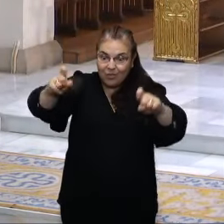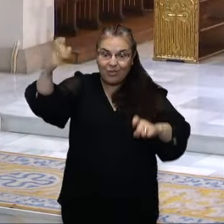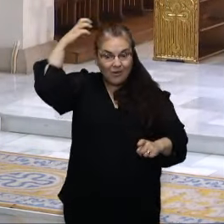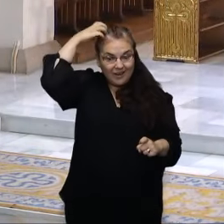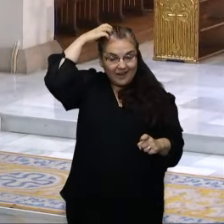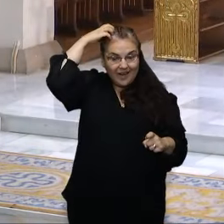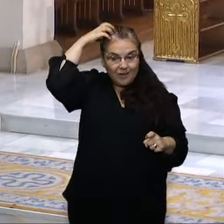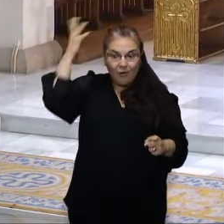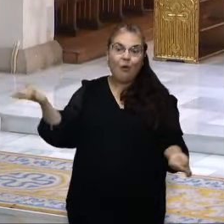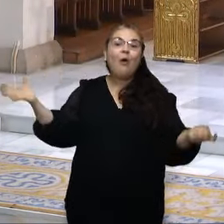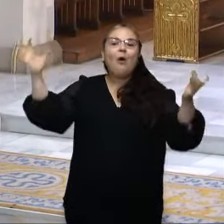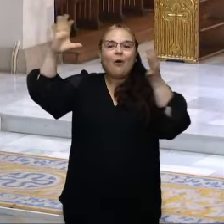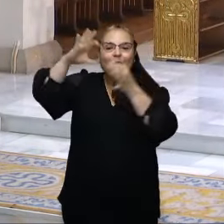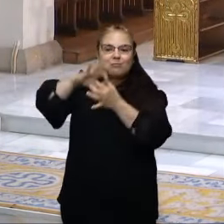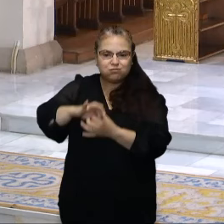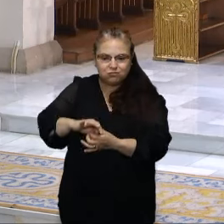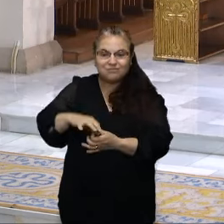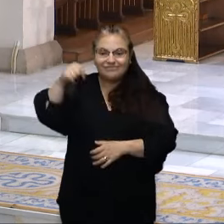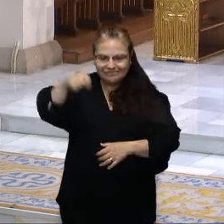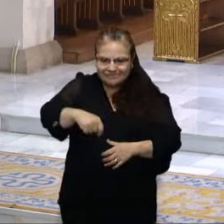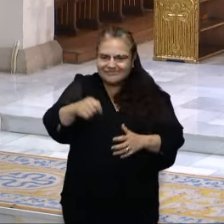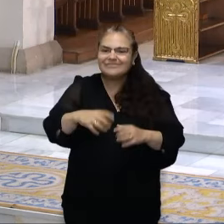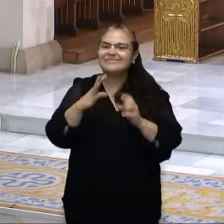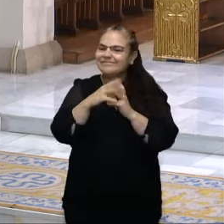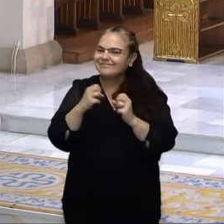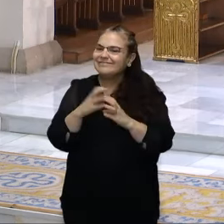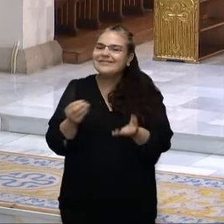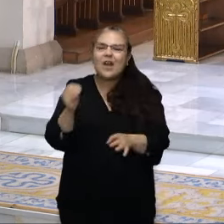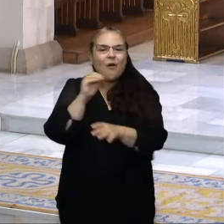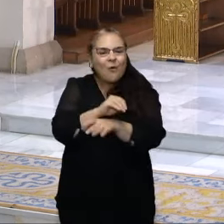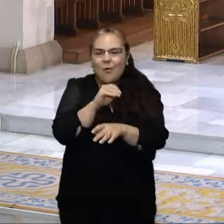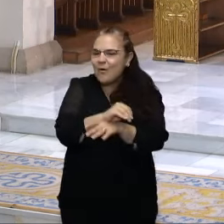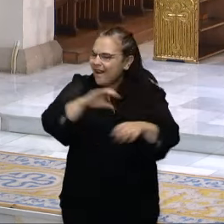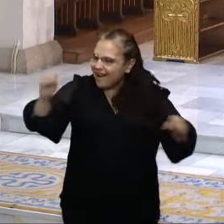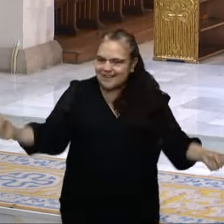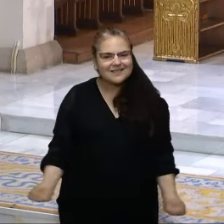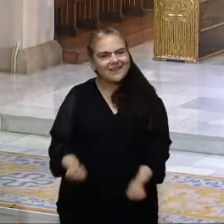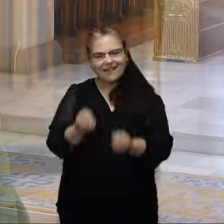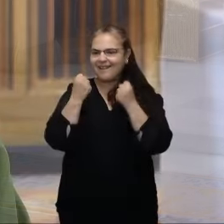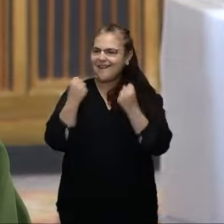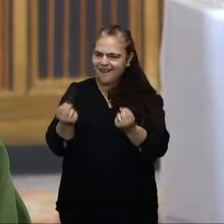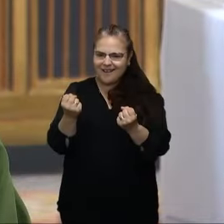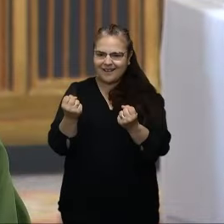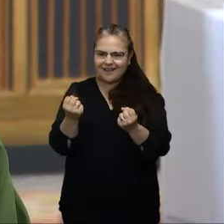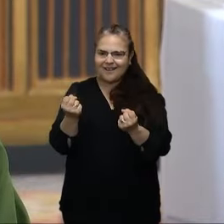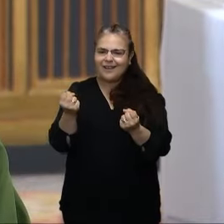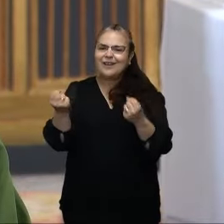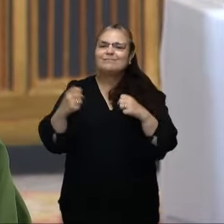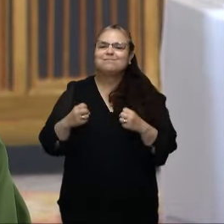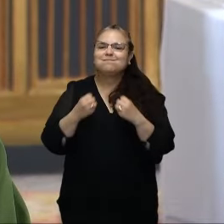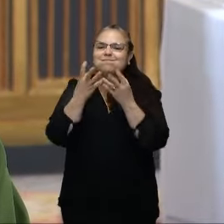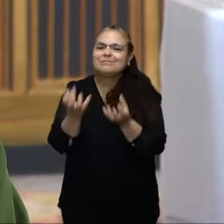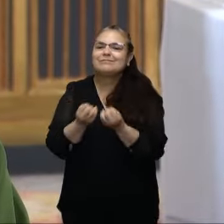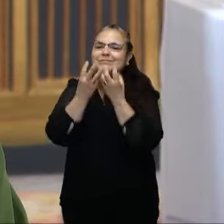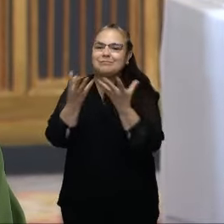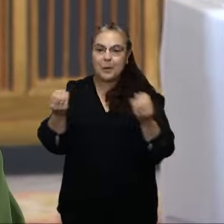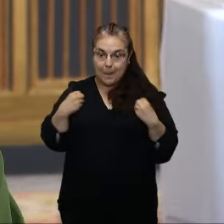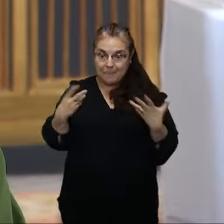va asociado a este deseo de curar, de sanar, de transmitir la vida.